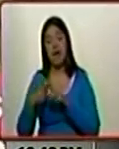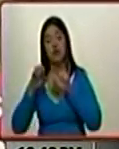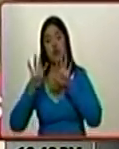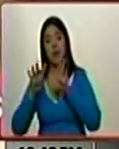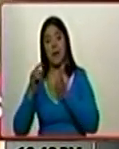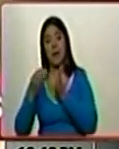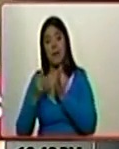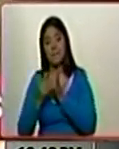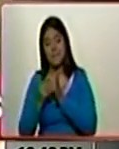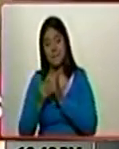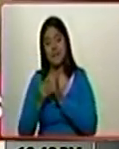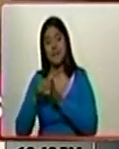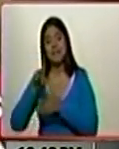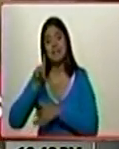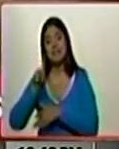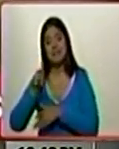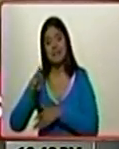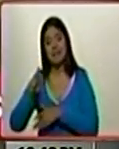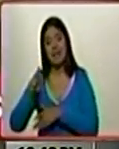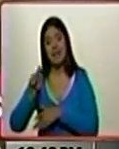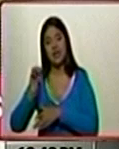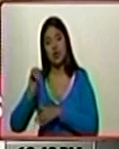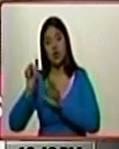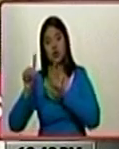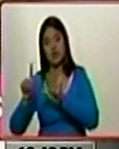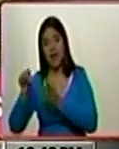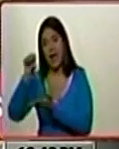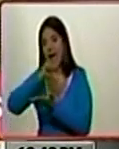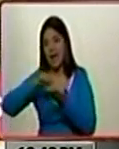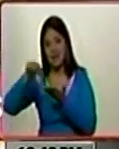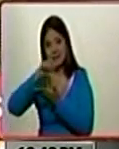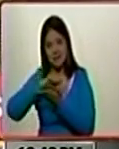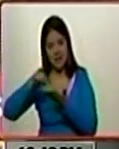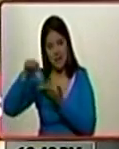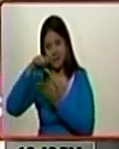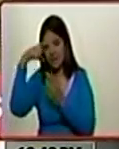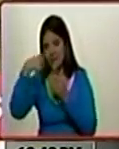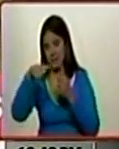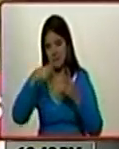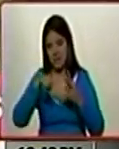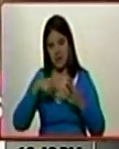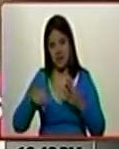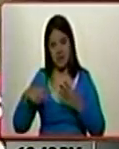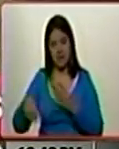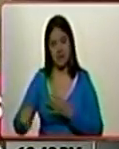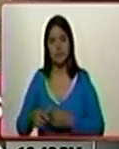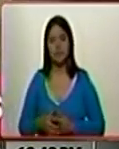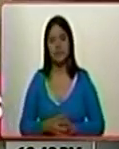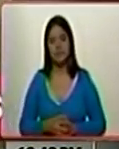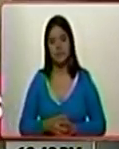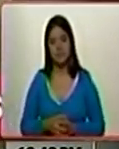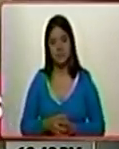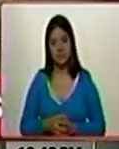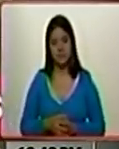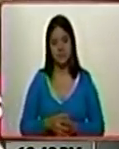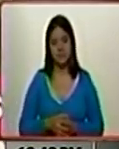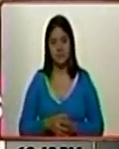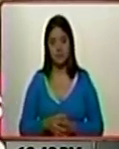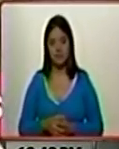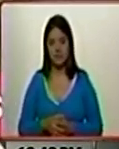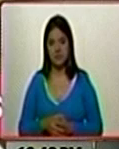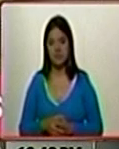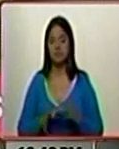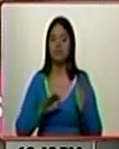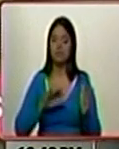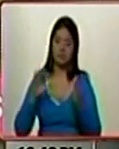9.106 litros de diferentes aceites, comestibles obviamente, ¿no? Productos